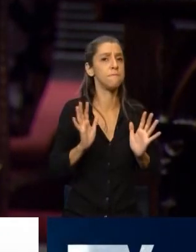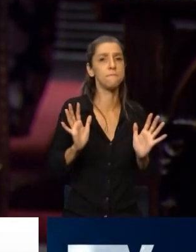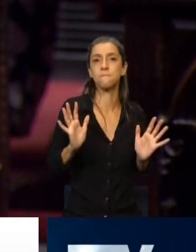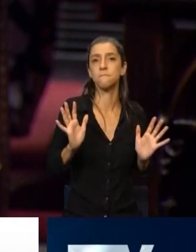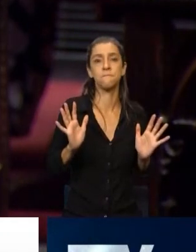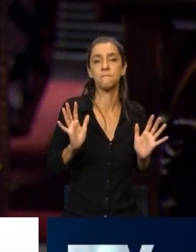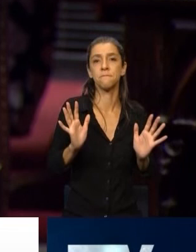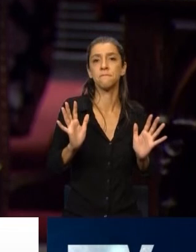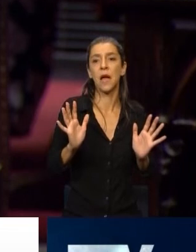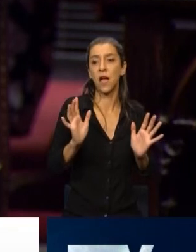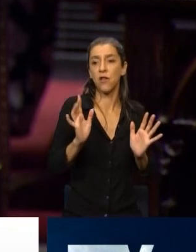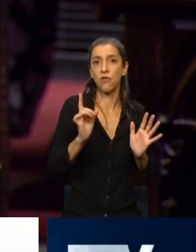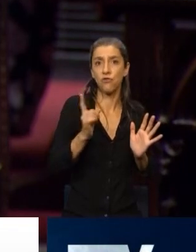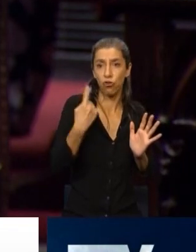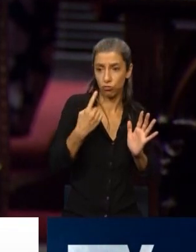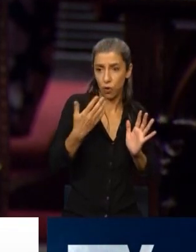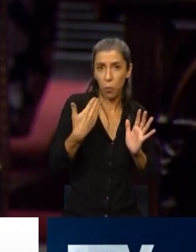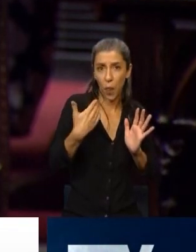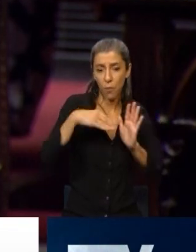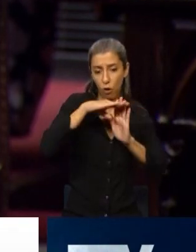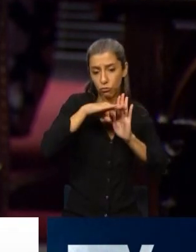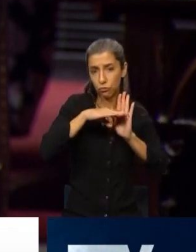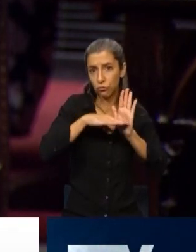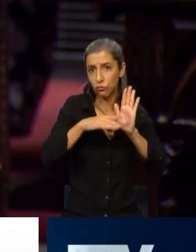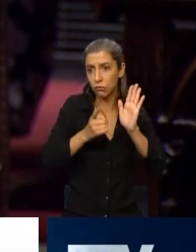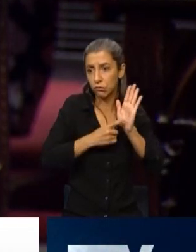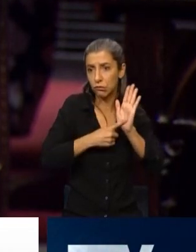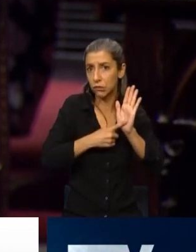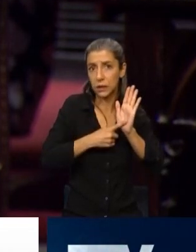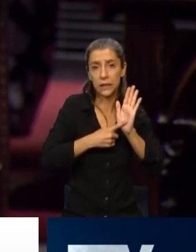las condiciones a ese acreedor.